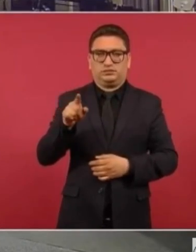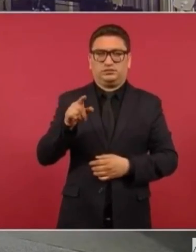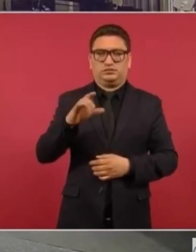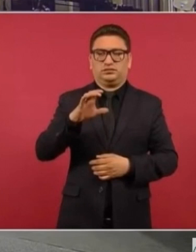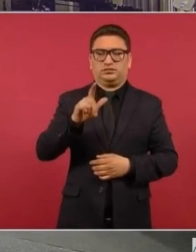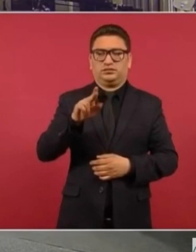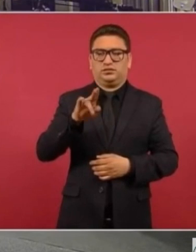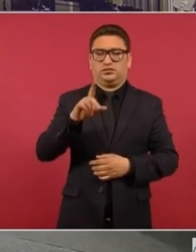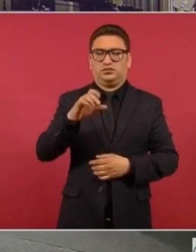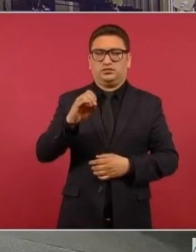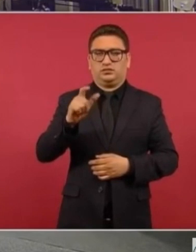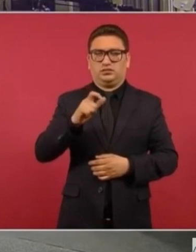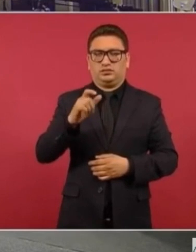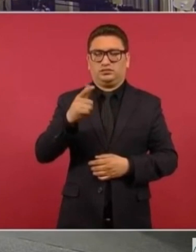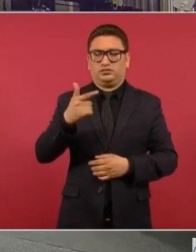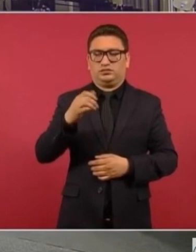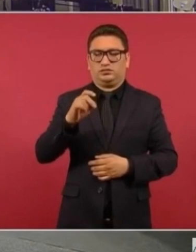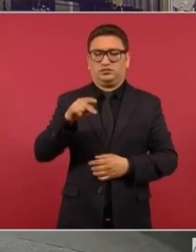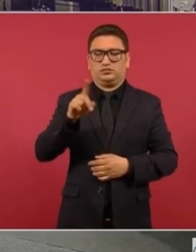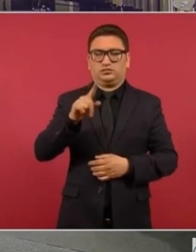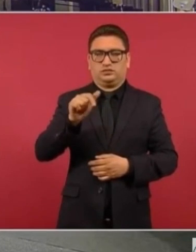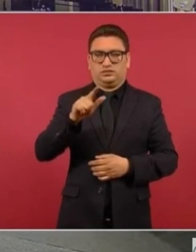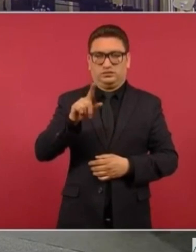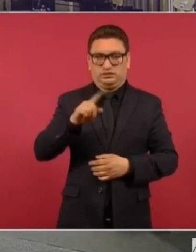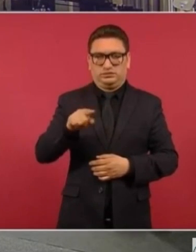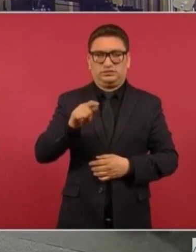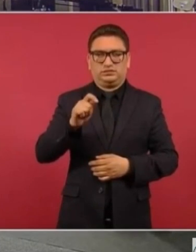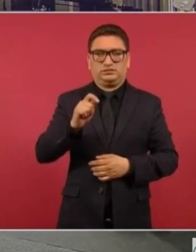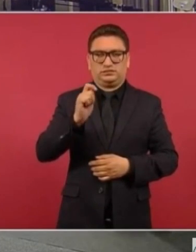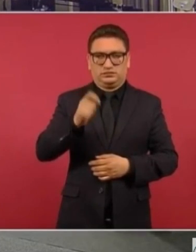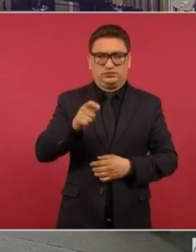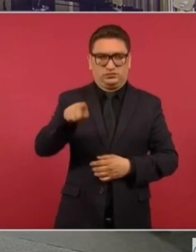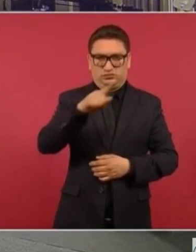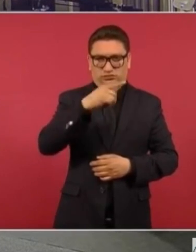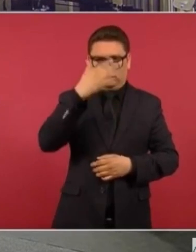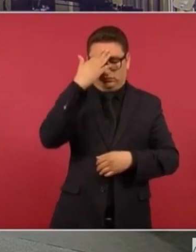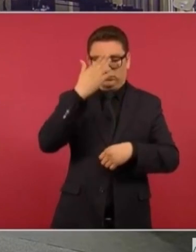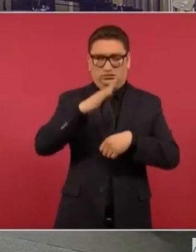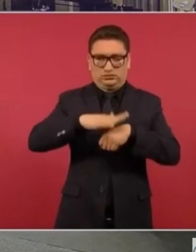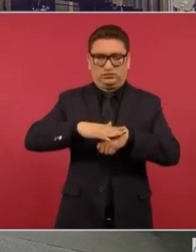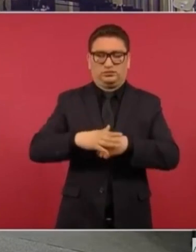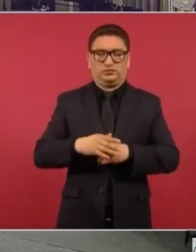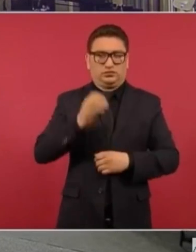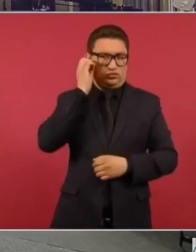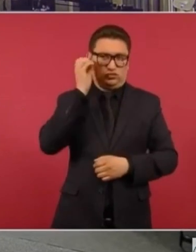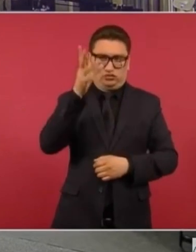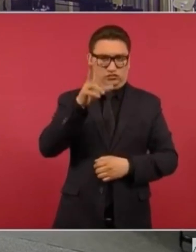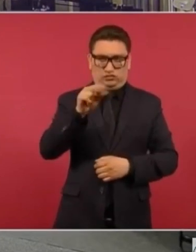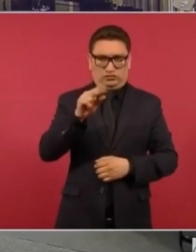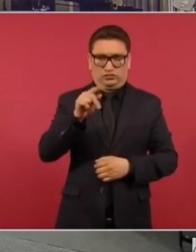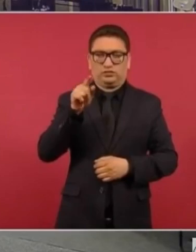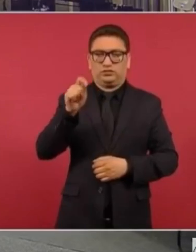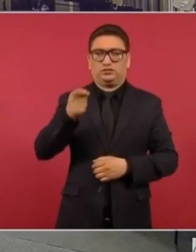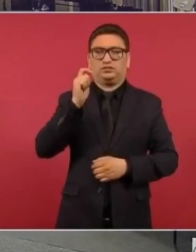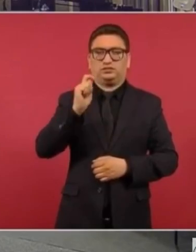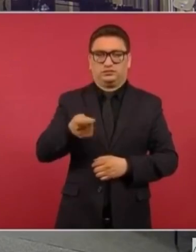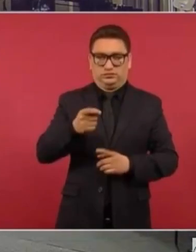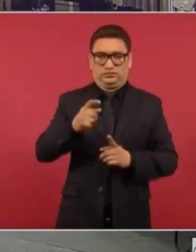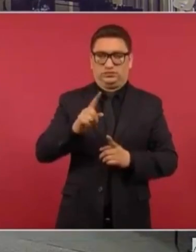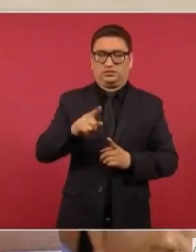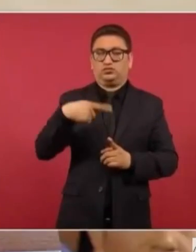Claudio X González, para que no se olvide, es el hijo de Claudio